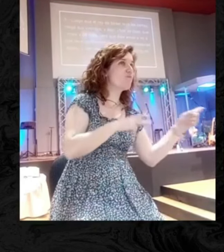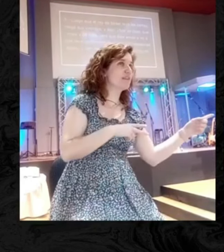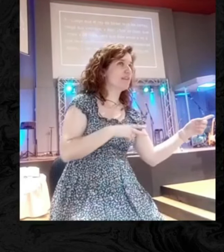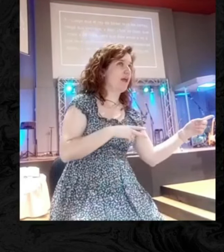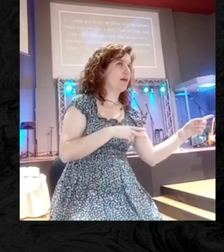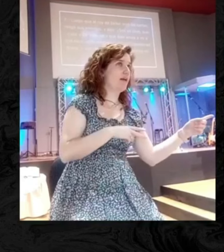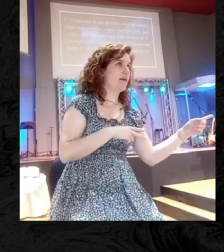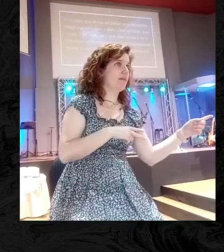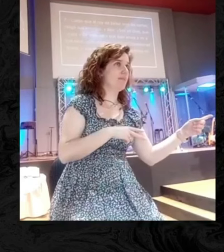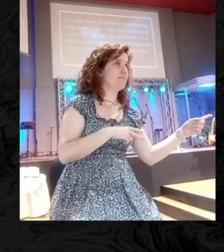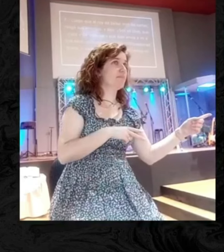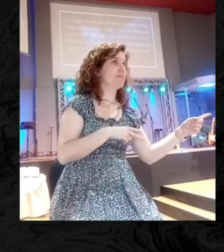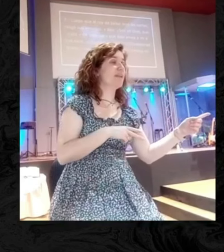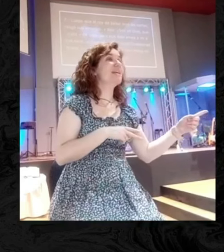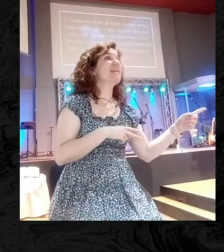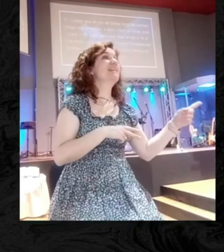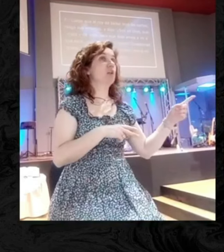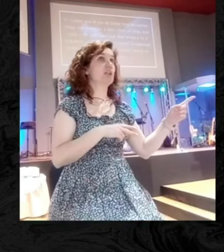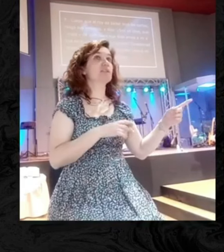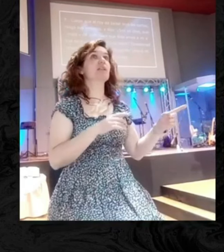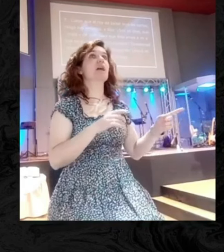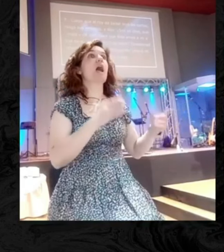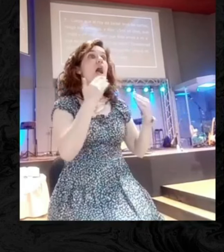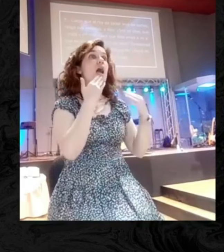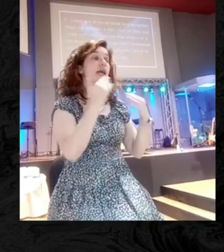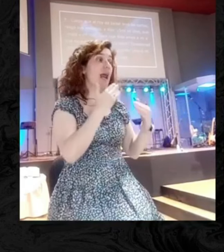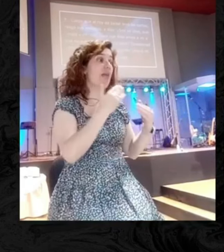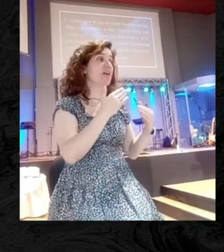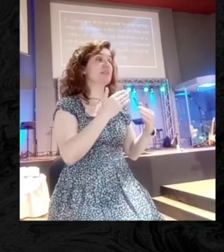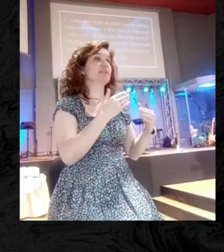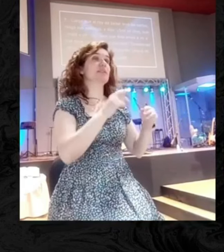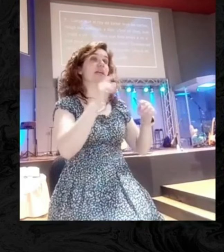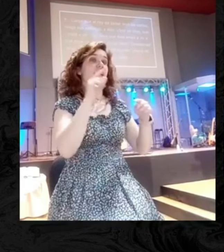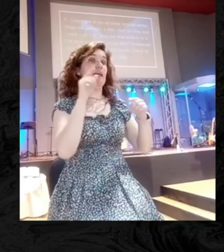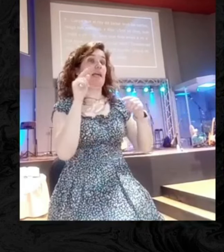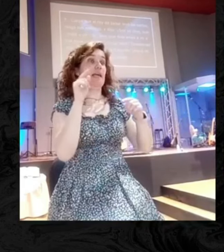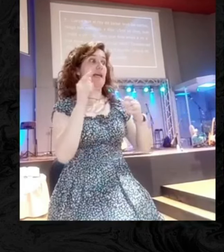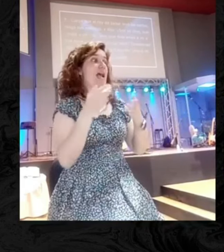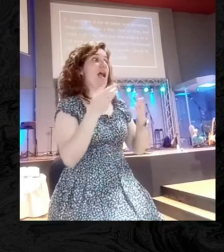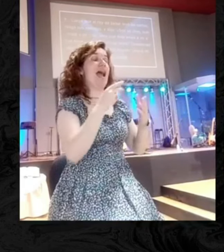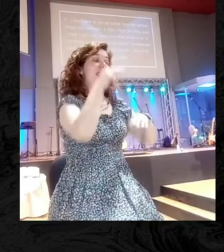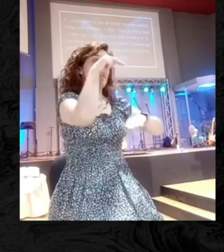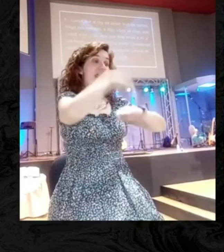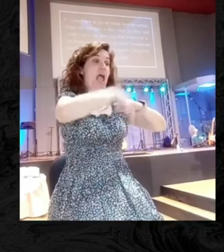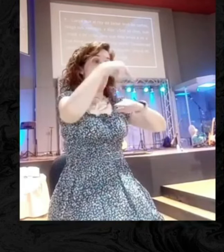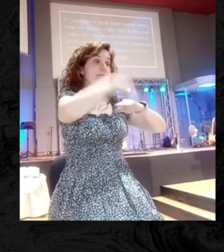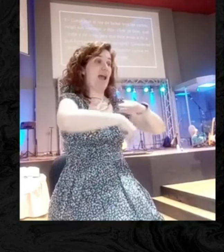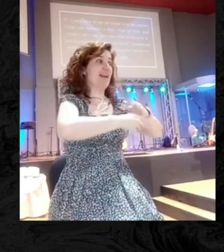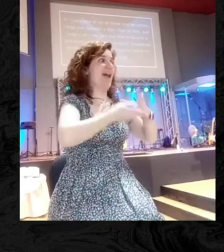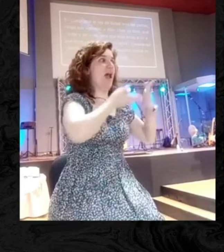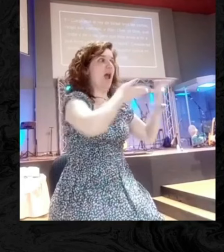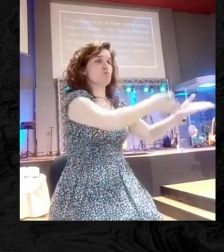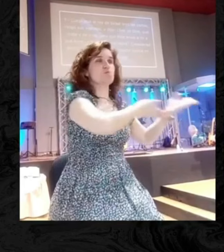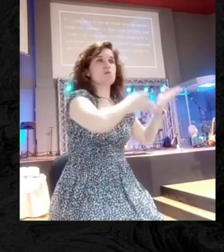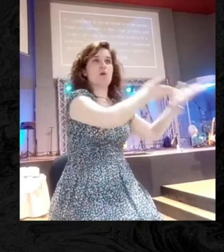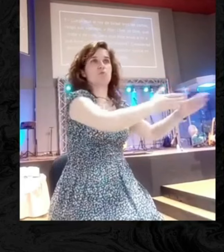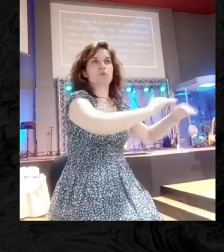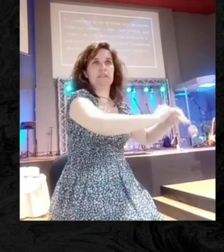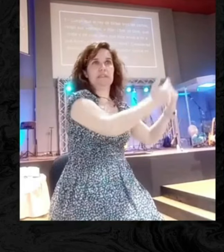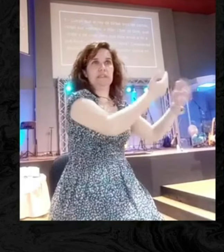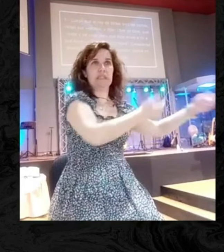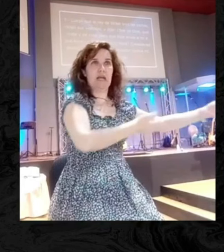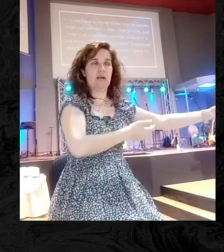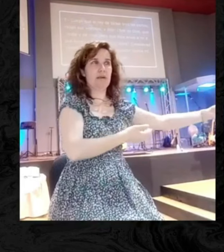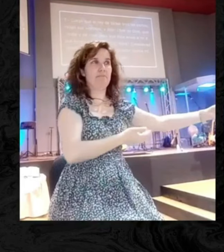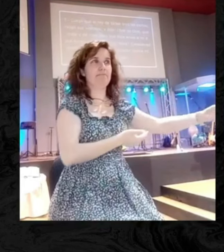salvación a Siria por medio de él Así que cuando viene naamán le comunica